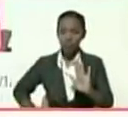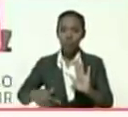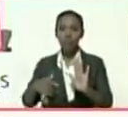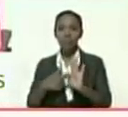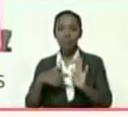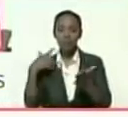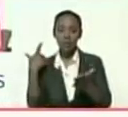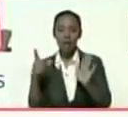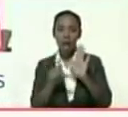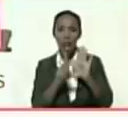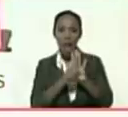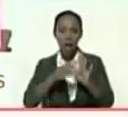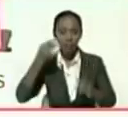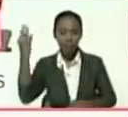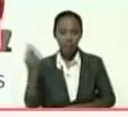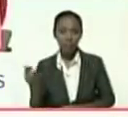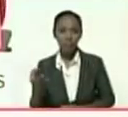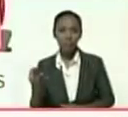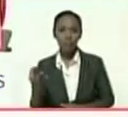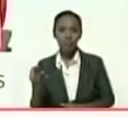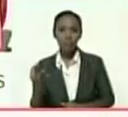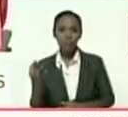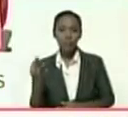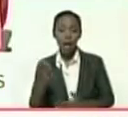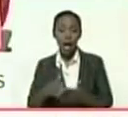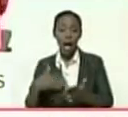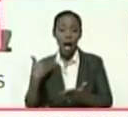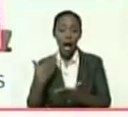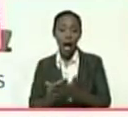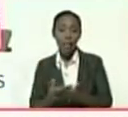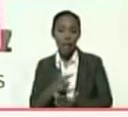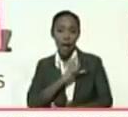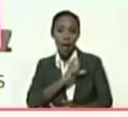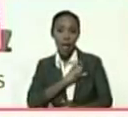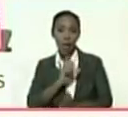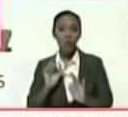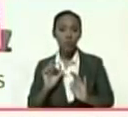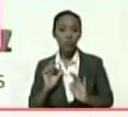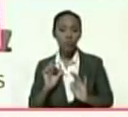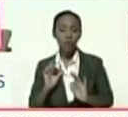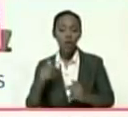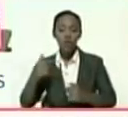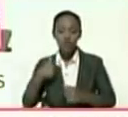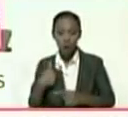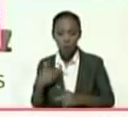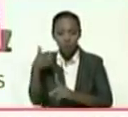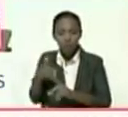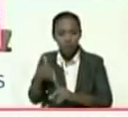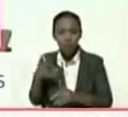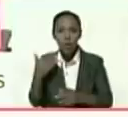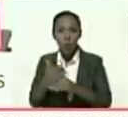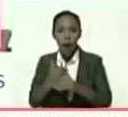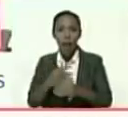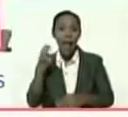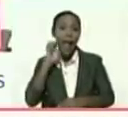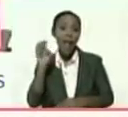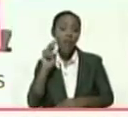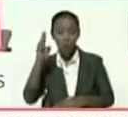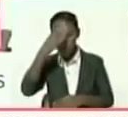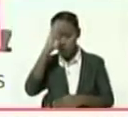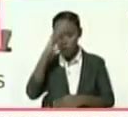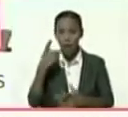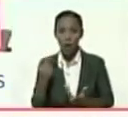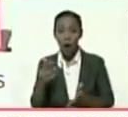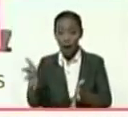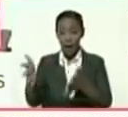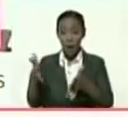de su cargo, al menos hasta enero. Y yo insisto, la duda no es si Evo Morales ganó o no